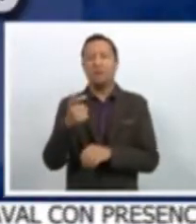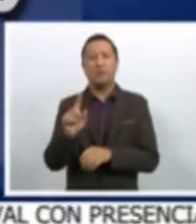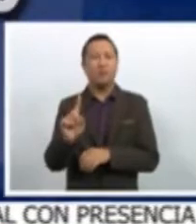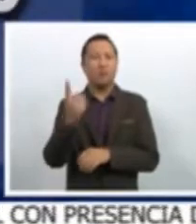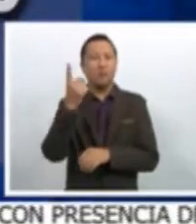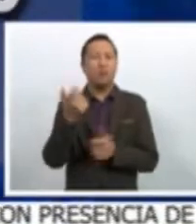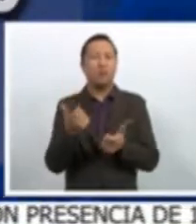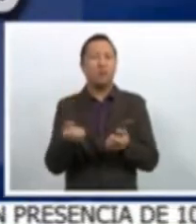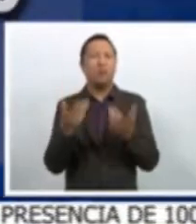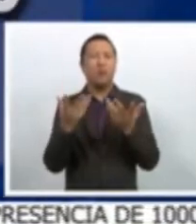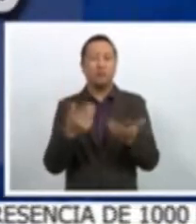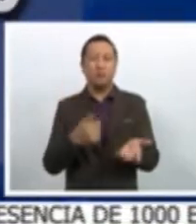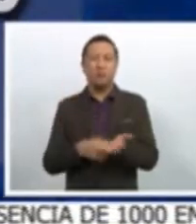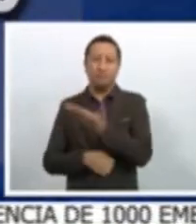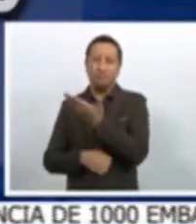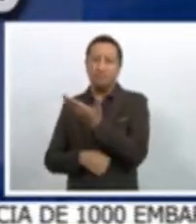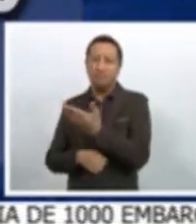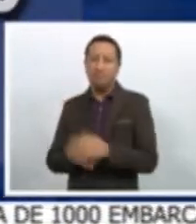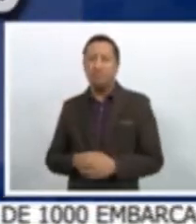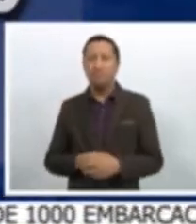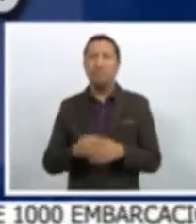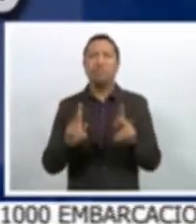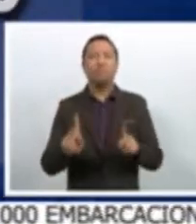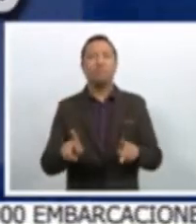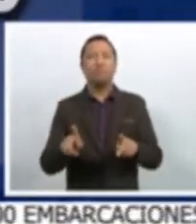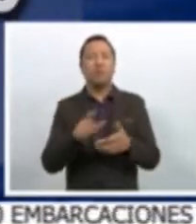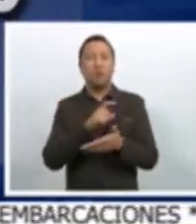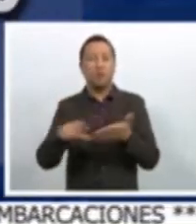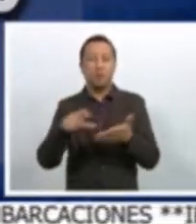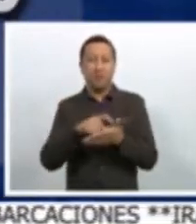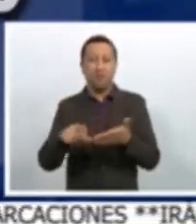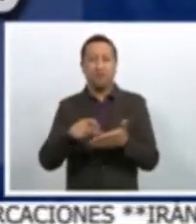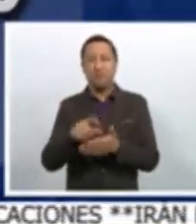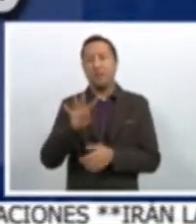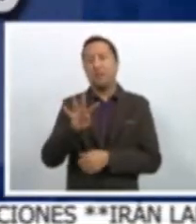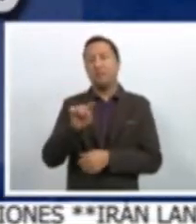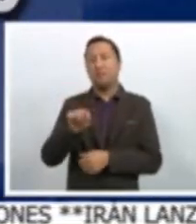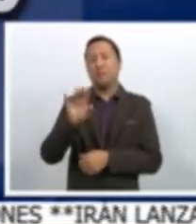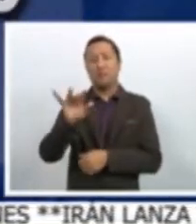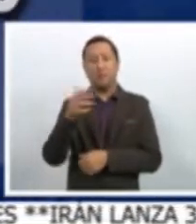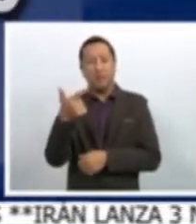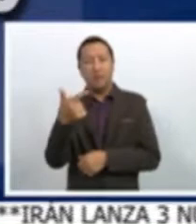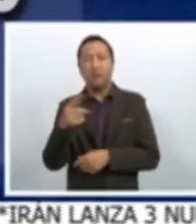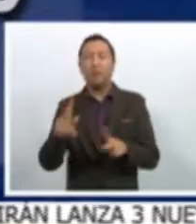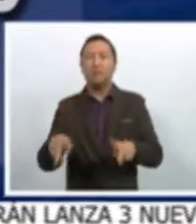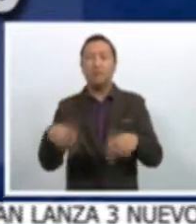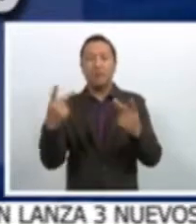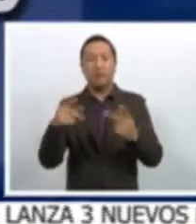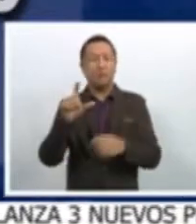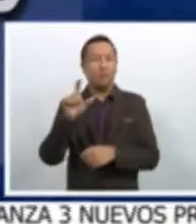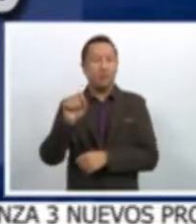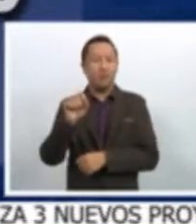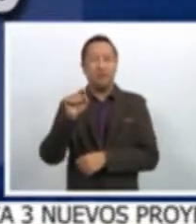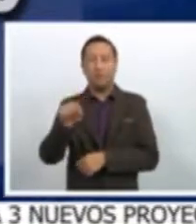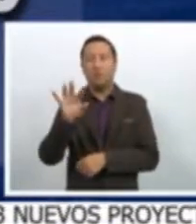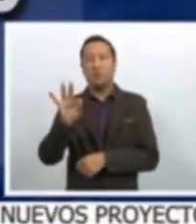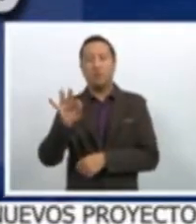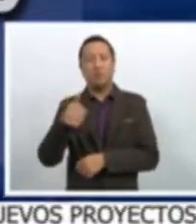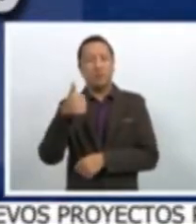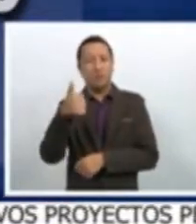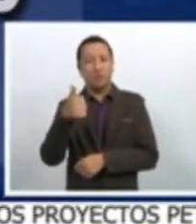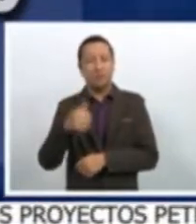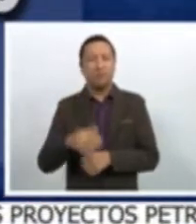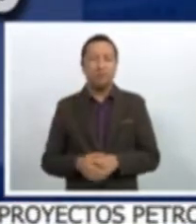bancos inicia la jornada en este viernes a la compra en 19 pesos con 57 centavos y a la venta en 20